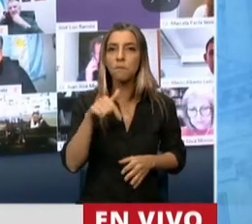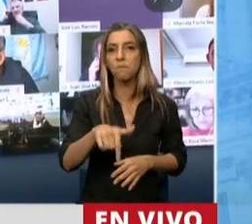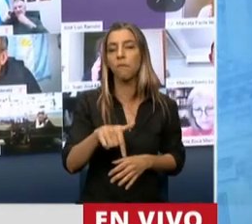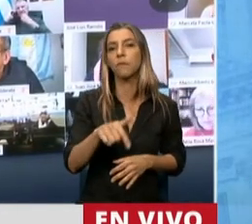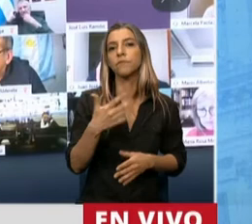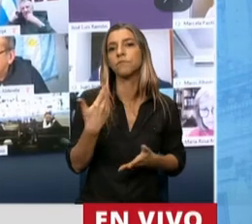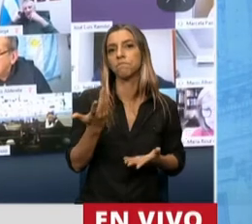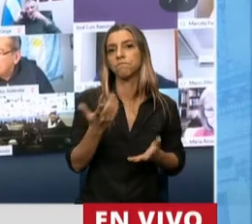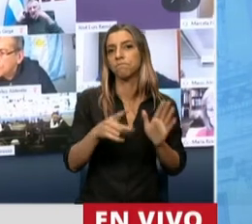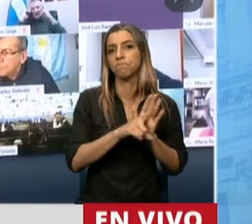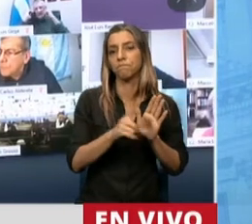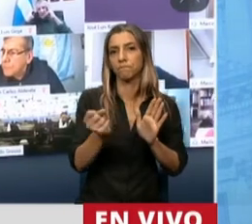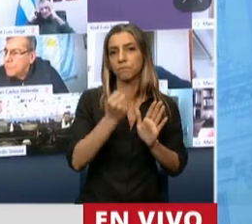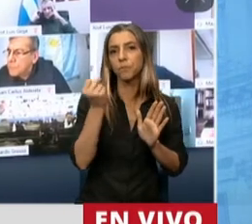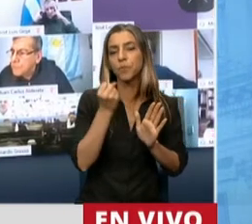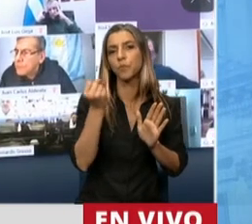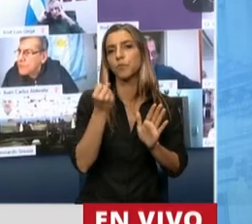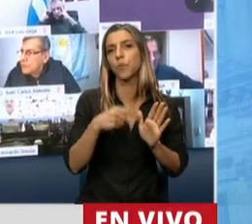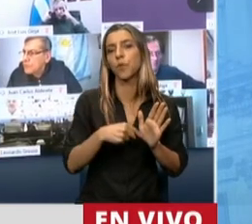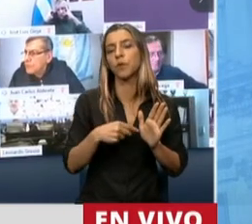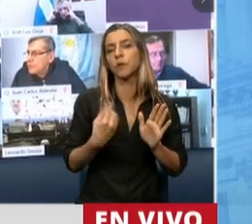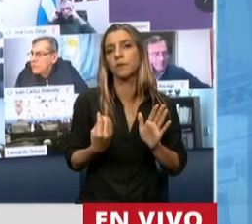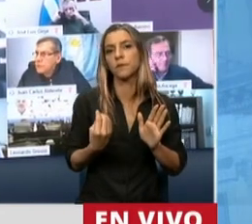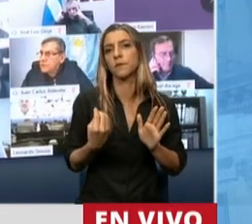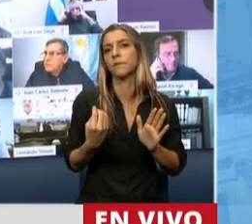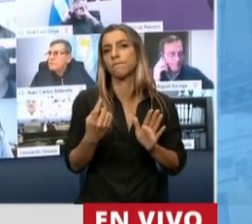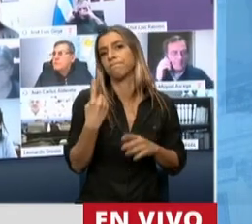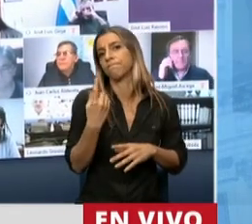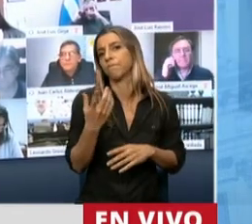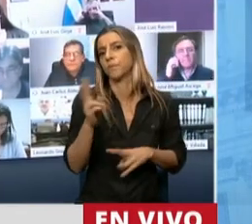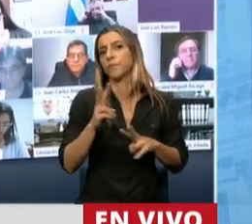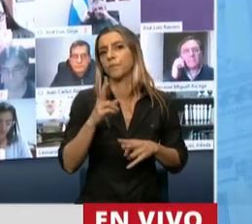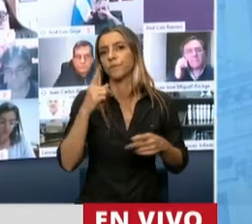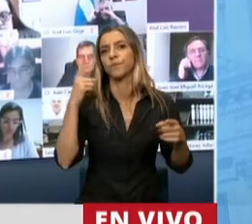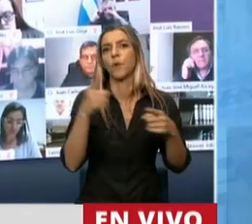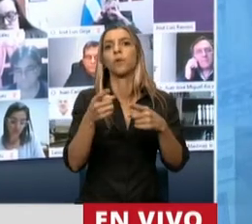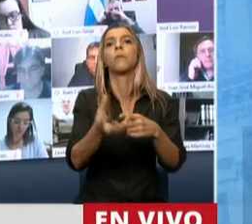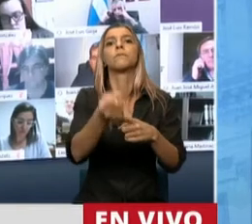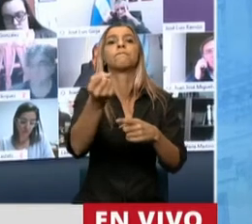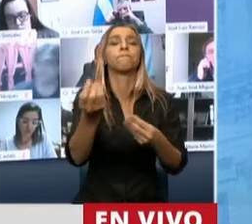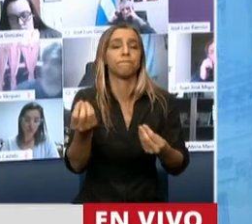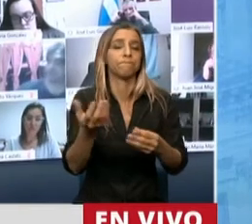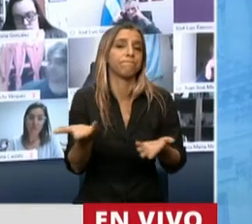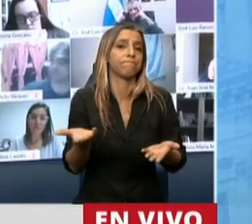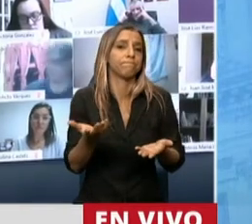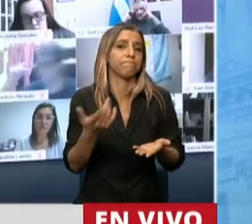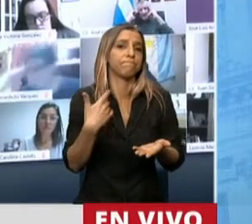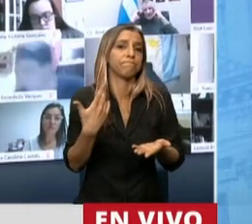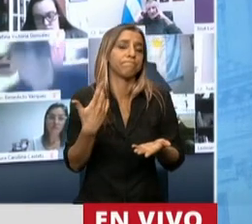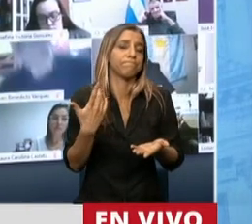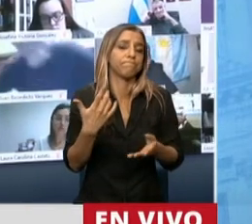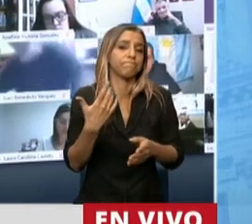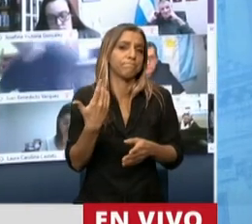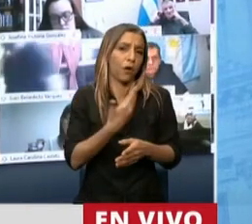la sanción de esta ley, en definitiva, tiene que ver con la línea que se ha trazado el